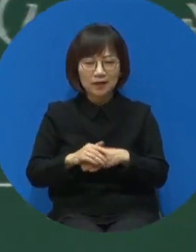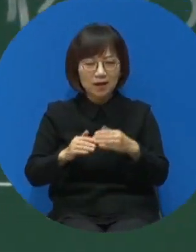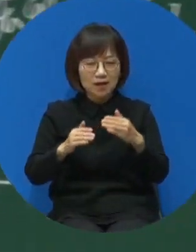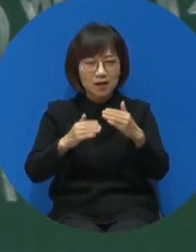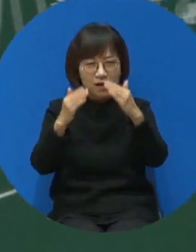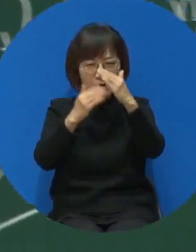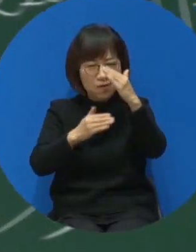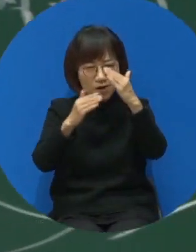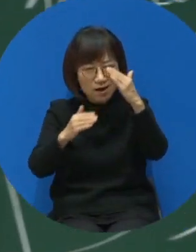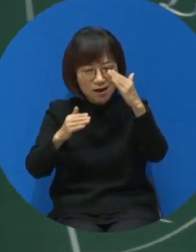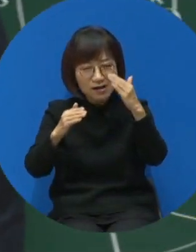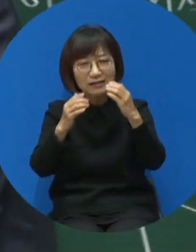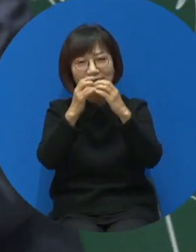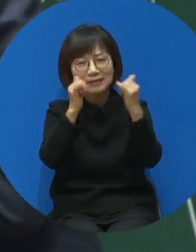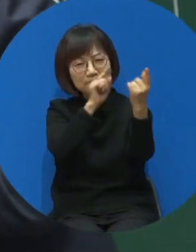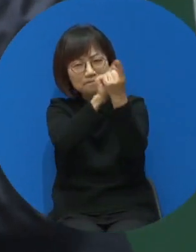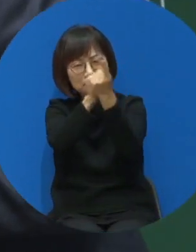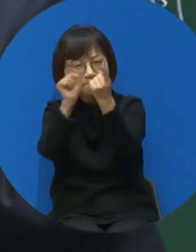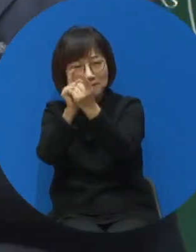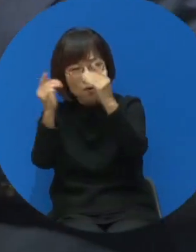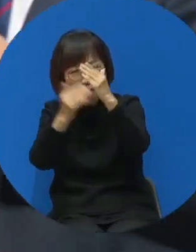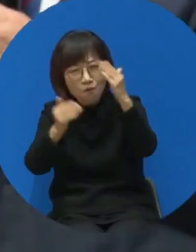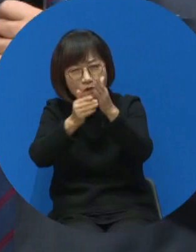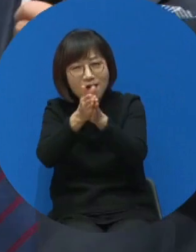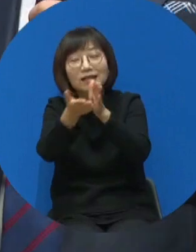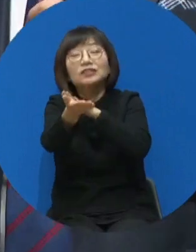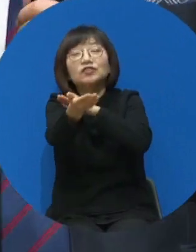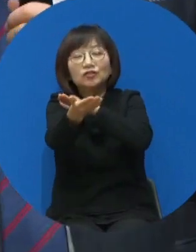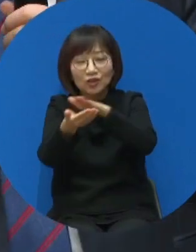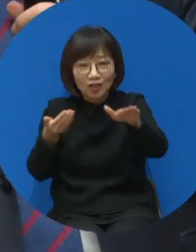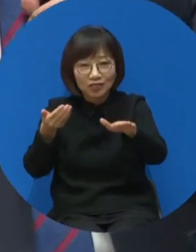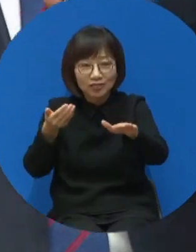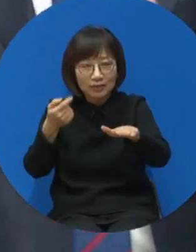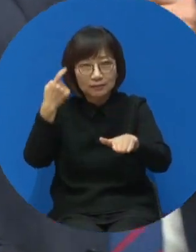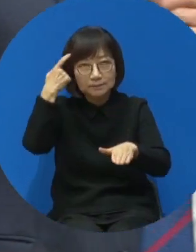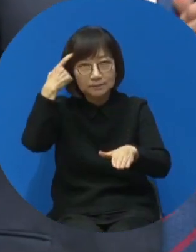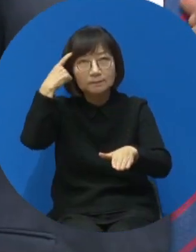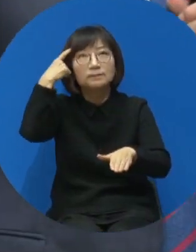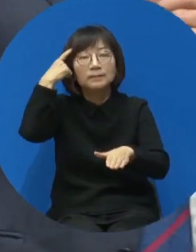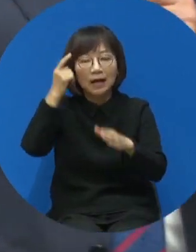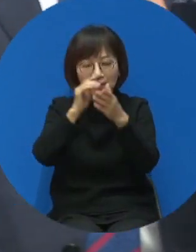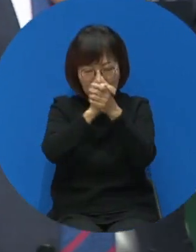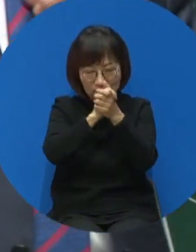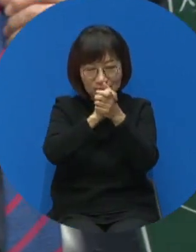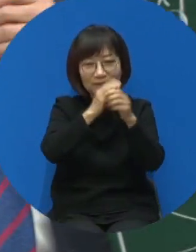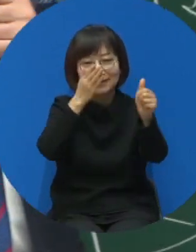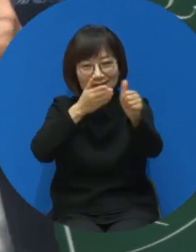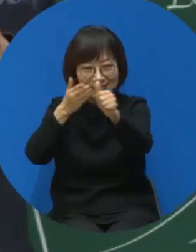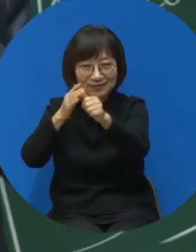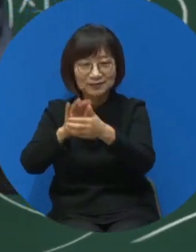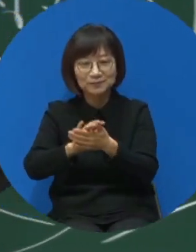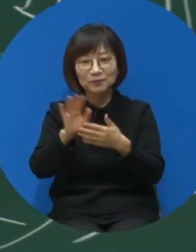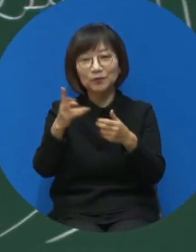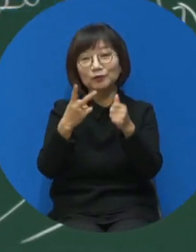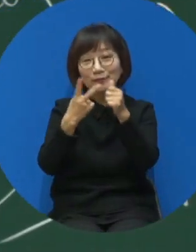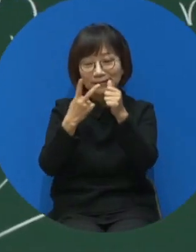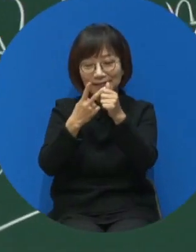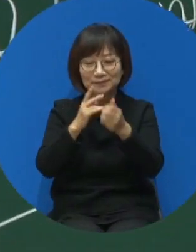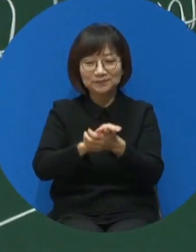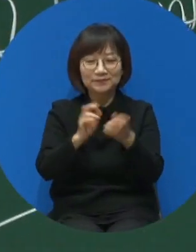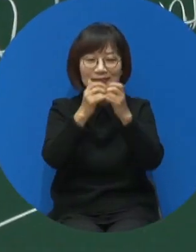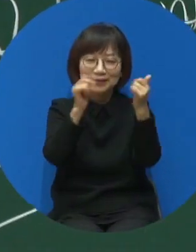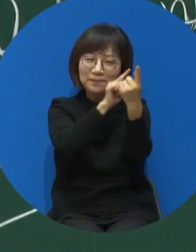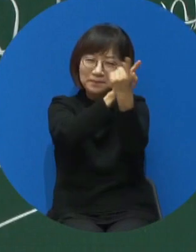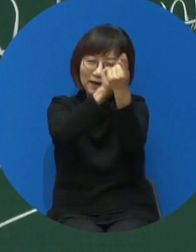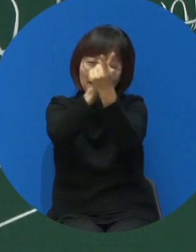hasta que se encuentren con las personas se llama el tiempo de la mañana hagan esto que hemos visto en la introducción sun madonna hard wishart de dona jaque org a